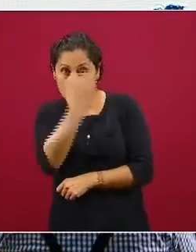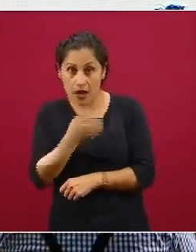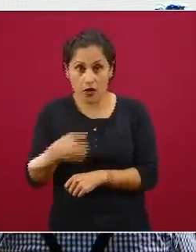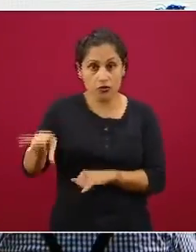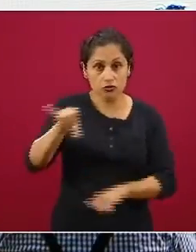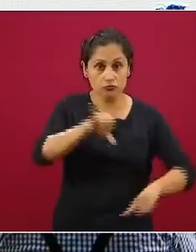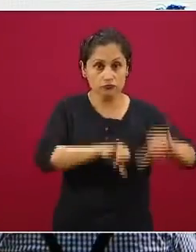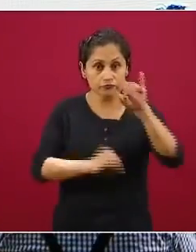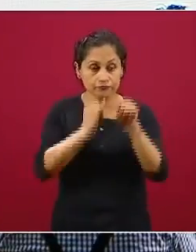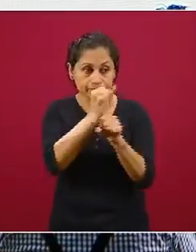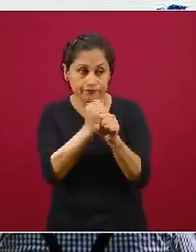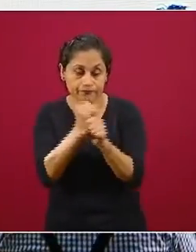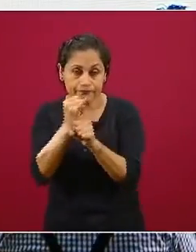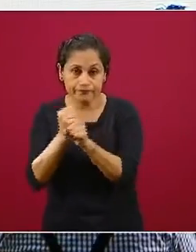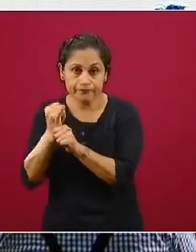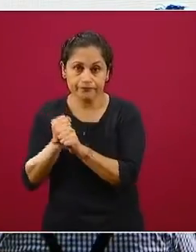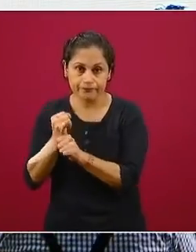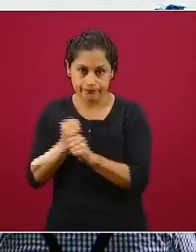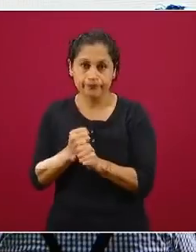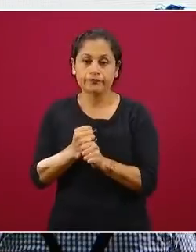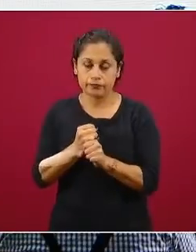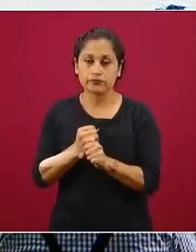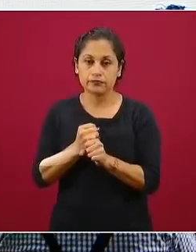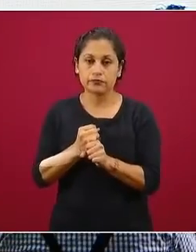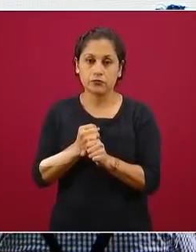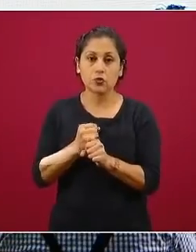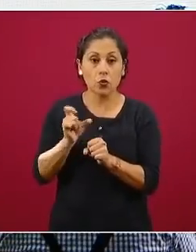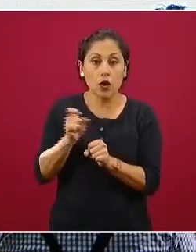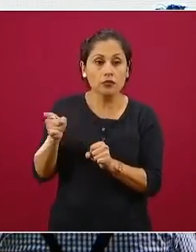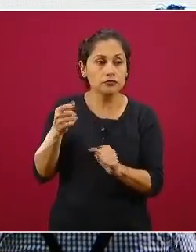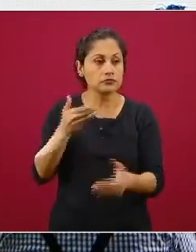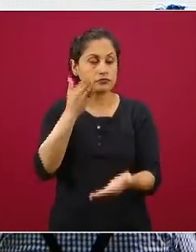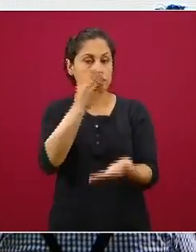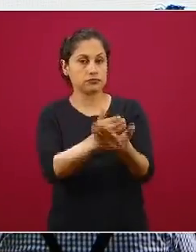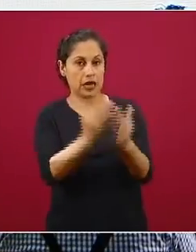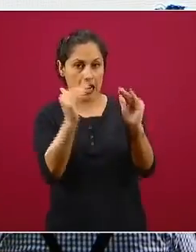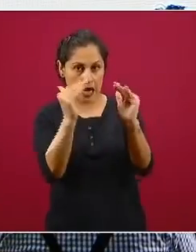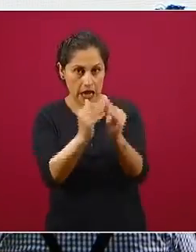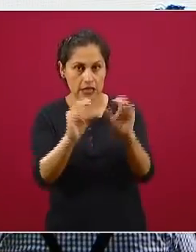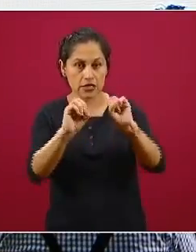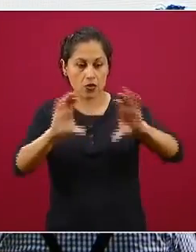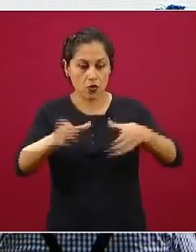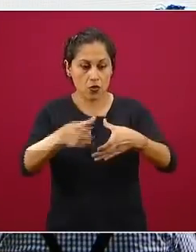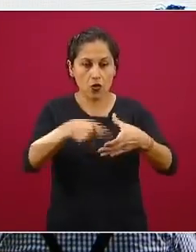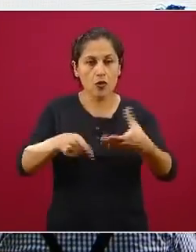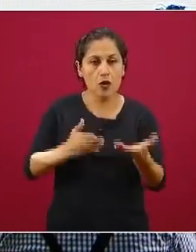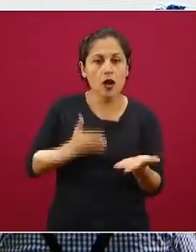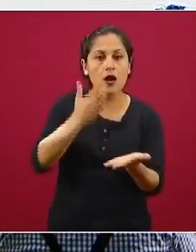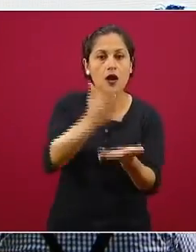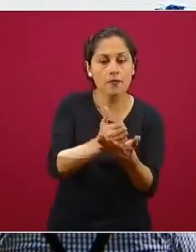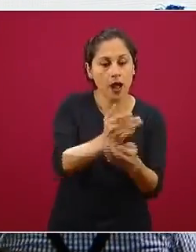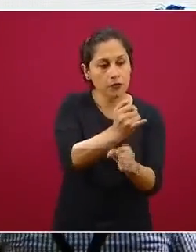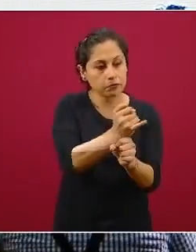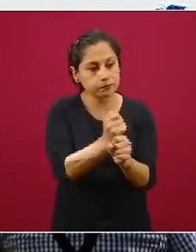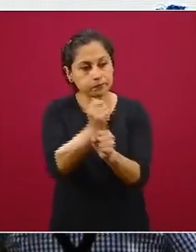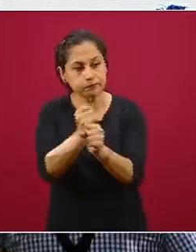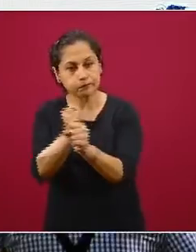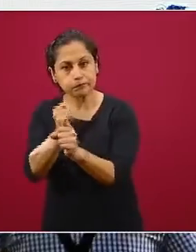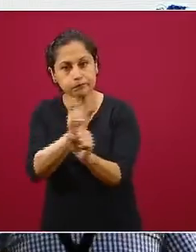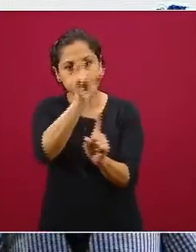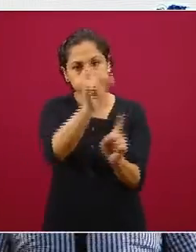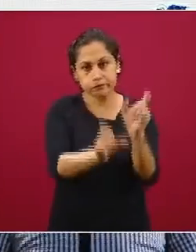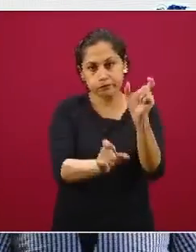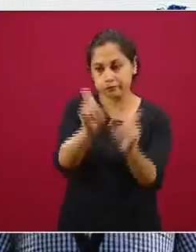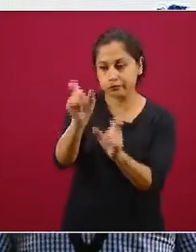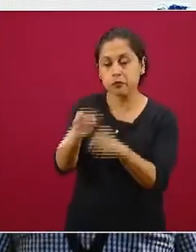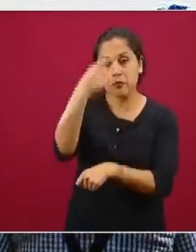realizadas o tomadas las muestras en los domicilios o en las comunidades, y la referencia temprana para tratamiento